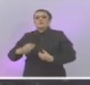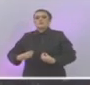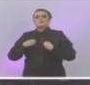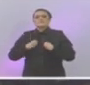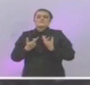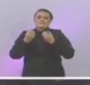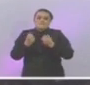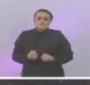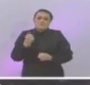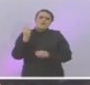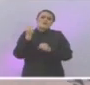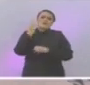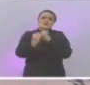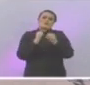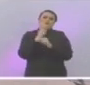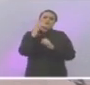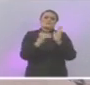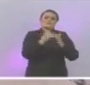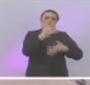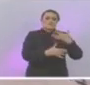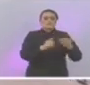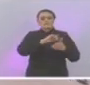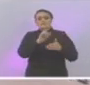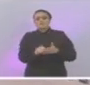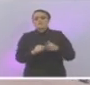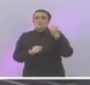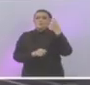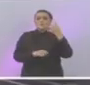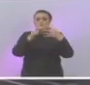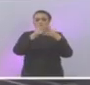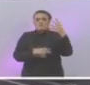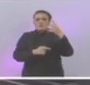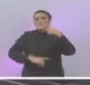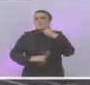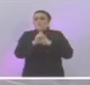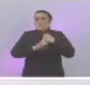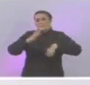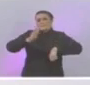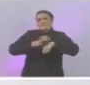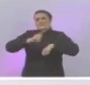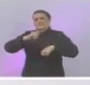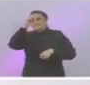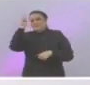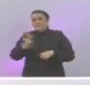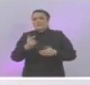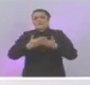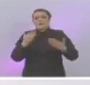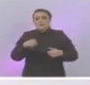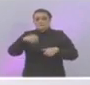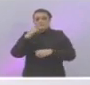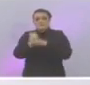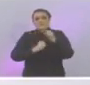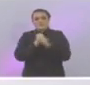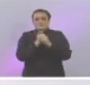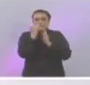el 2015. Además, en 4 de los 7 delitos considerados de alto impacto, hemos logrado este año reducir